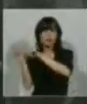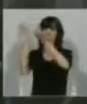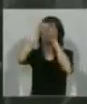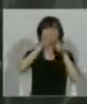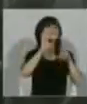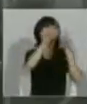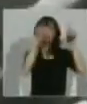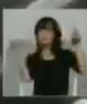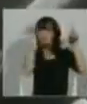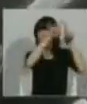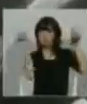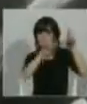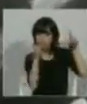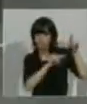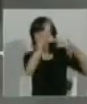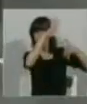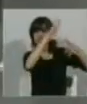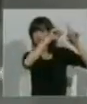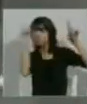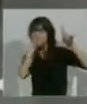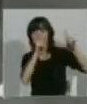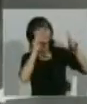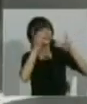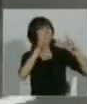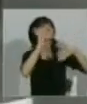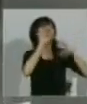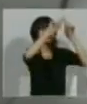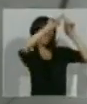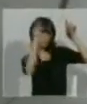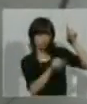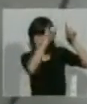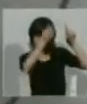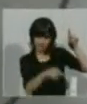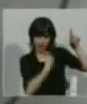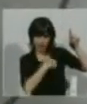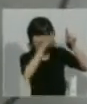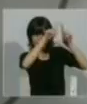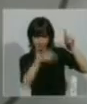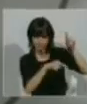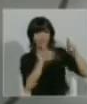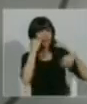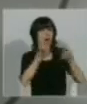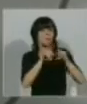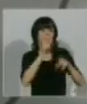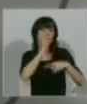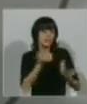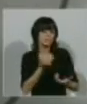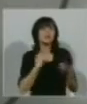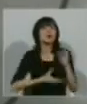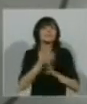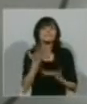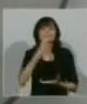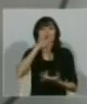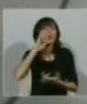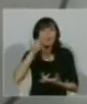Estados Unidos, América. Estados Unidos baja hacia Argentina. Por esa razón, justamente Cuba, durante tantos años,